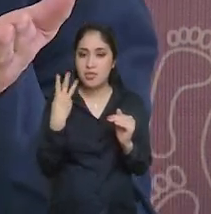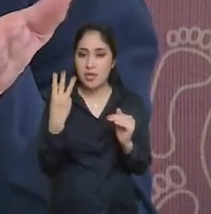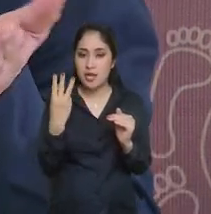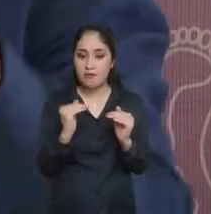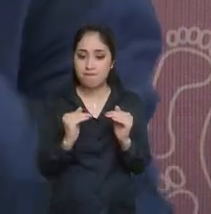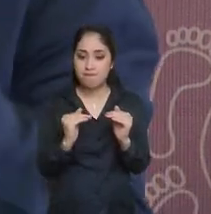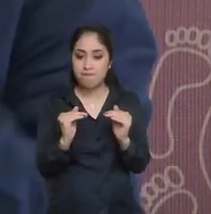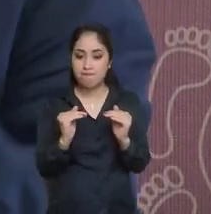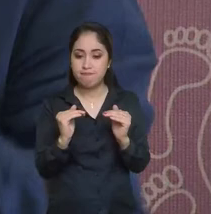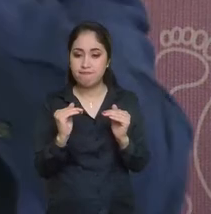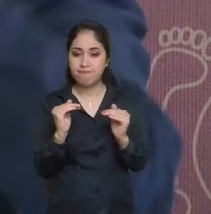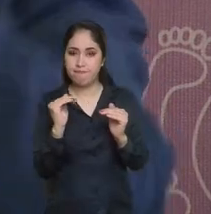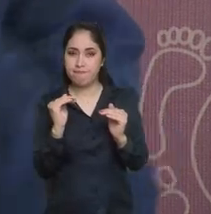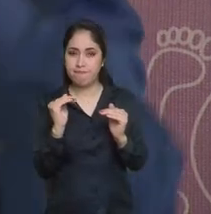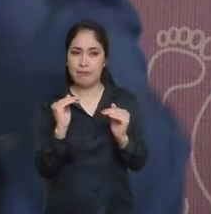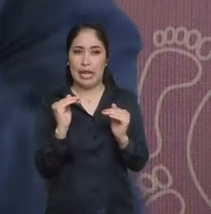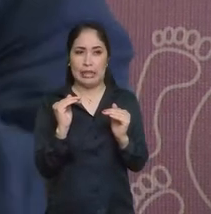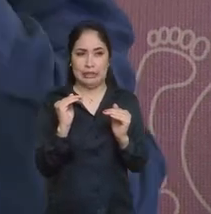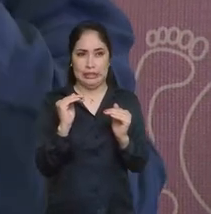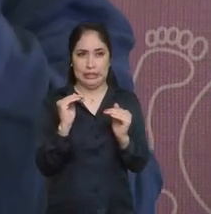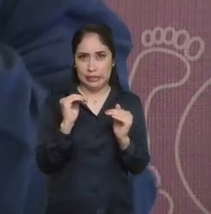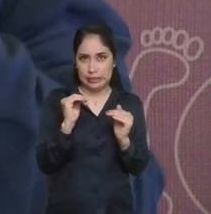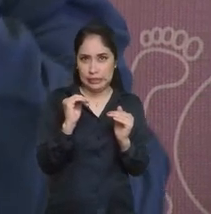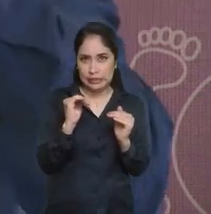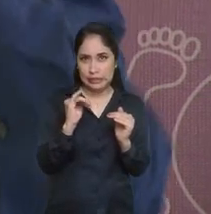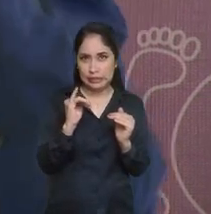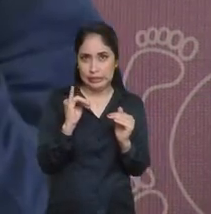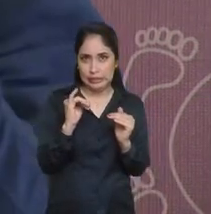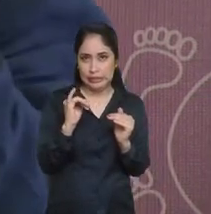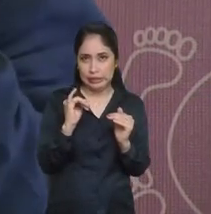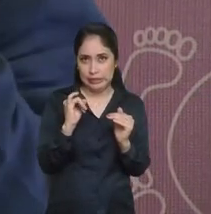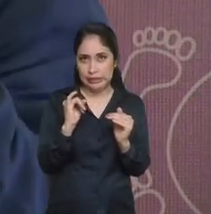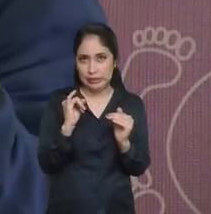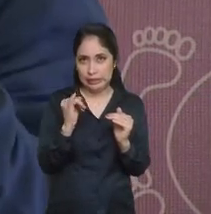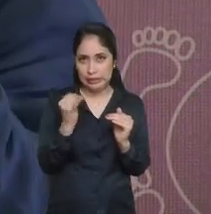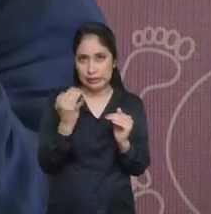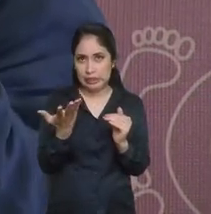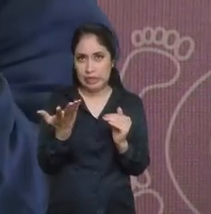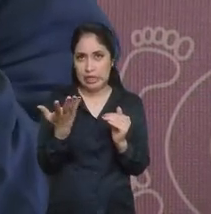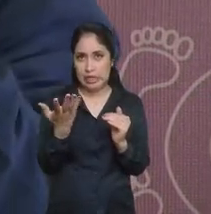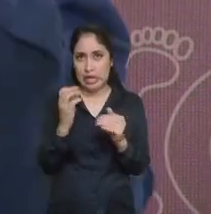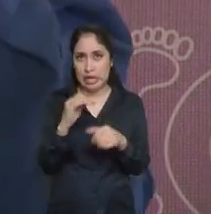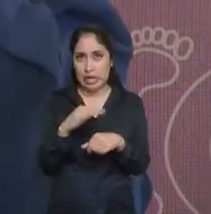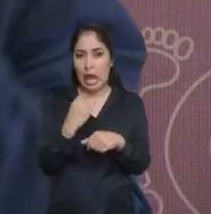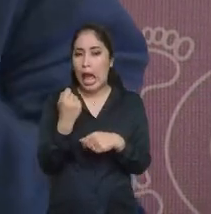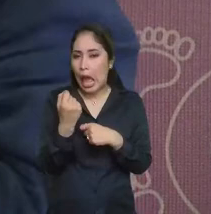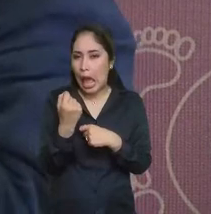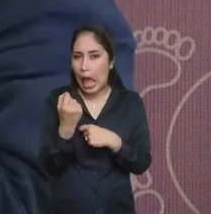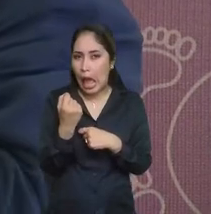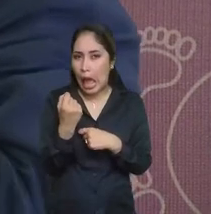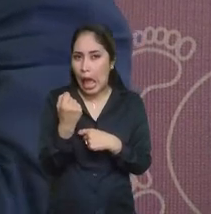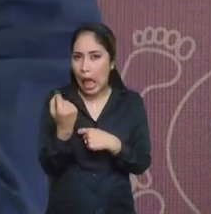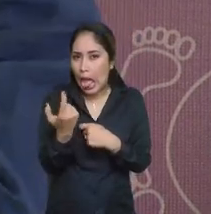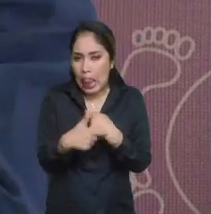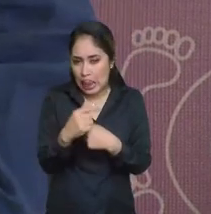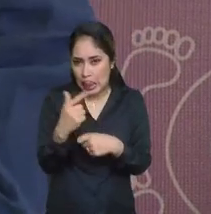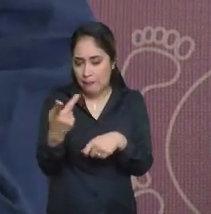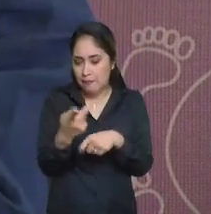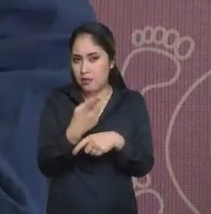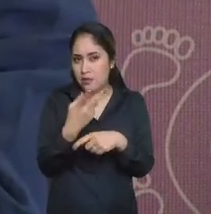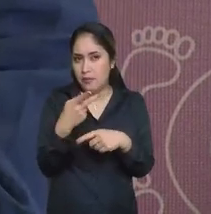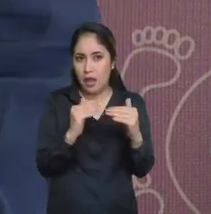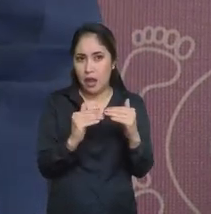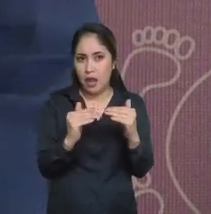alguna manera pues sí han generado de manera colateral algún tipo de incidencia. Pero en números duros y